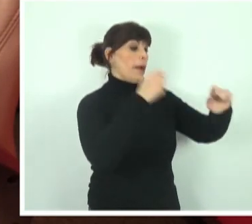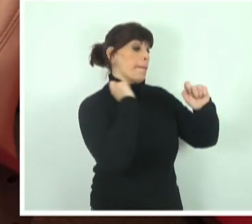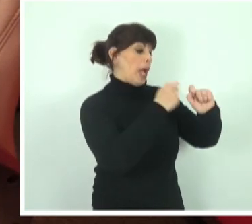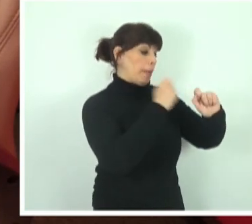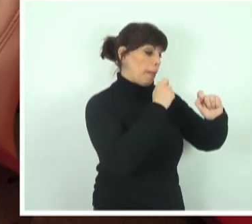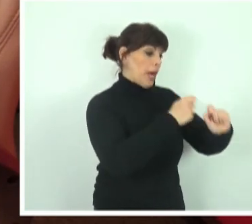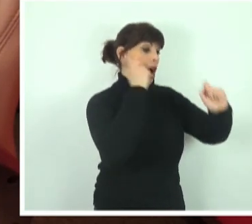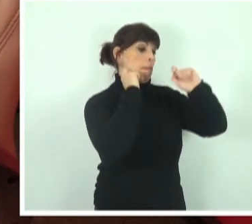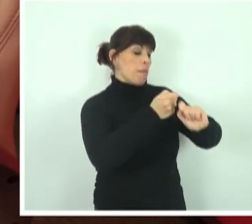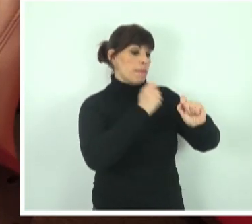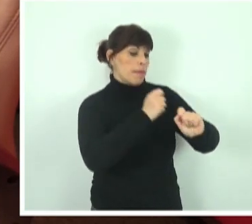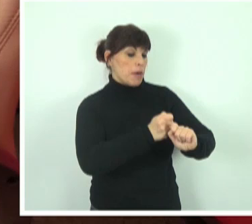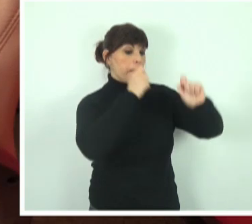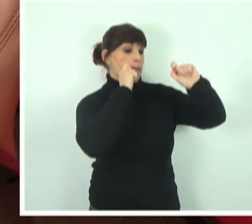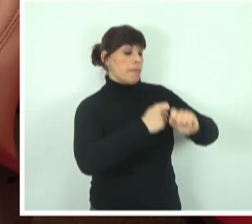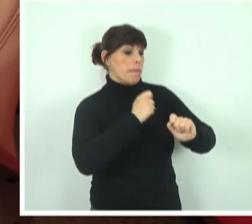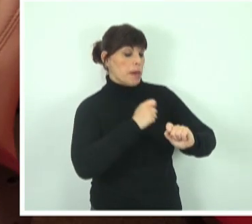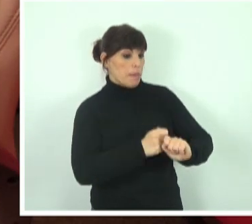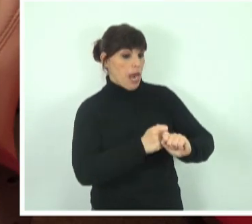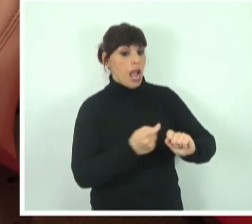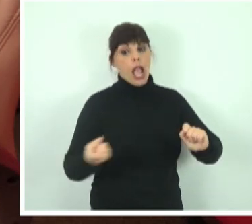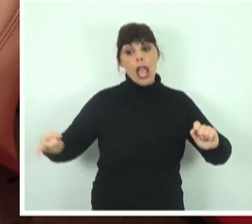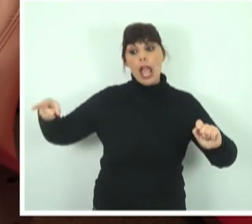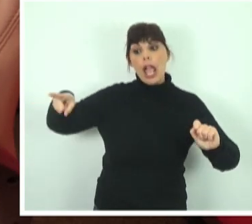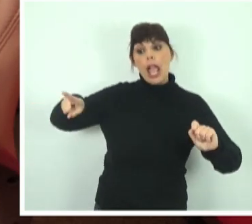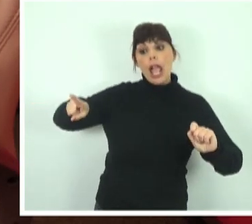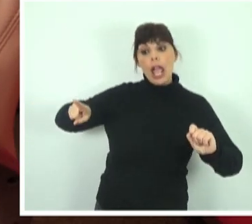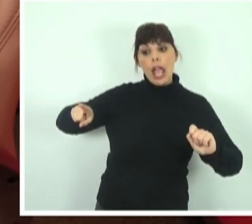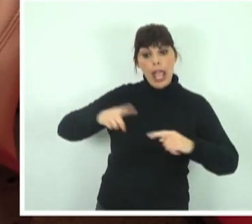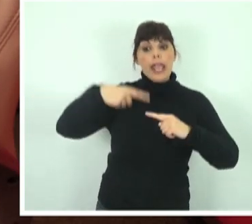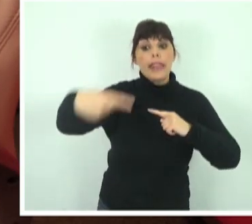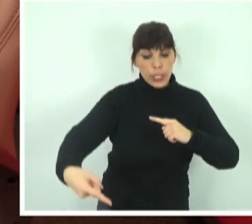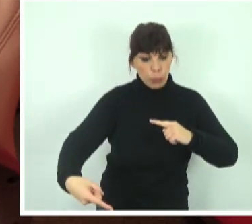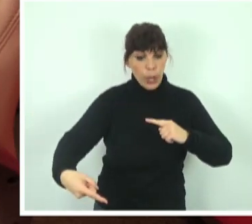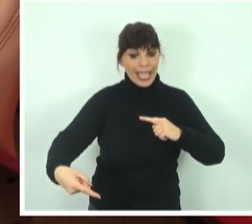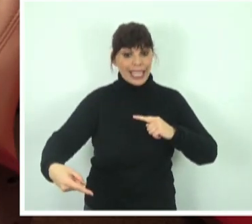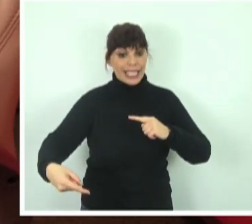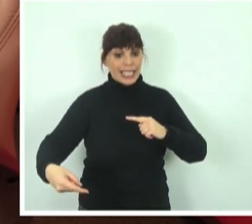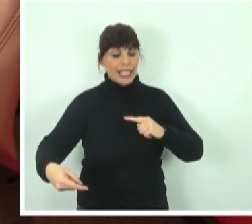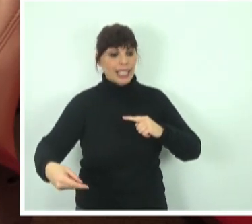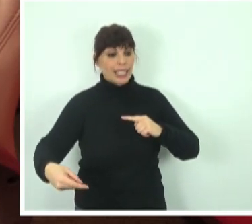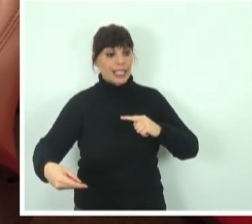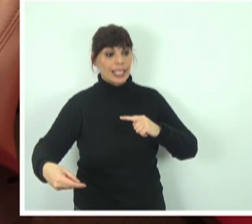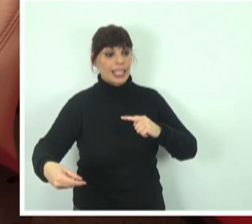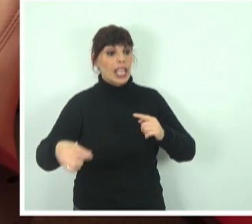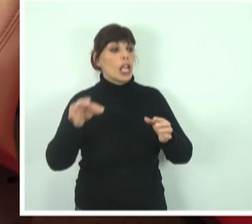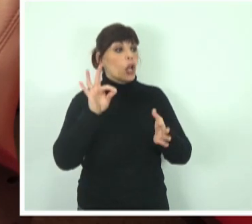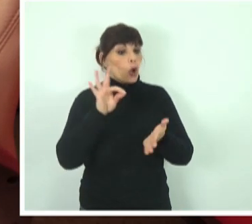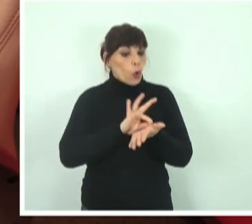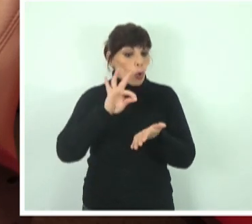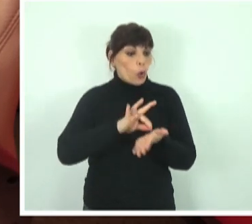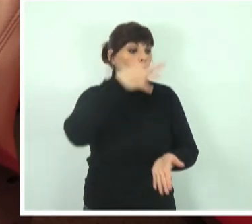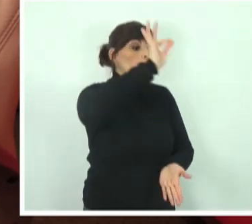un mensaje, y entonces con tinta se echaba por encima, y esa piedra con mensaje se